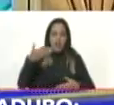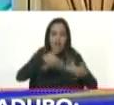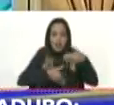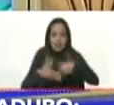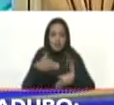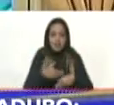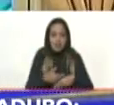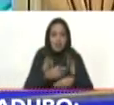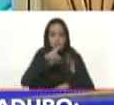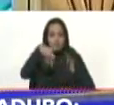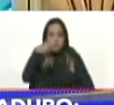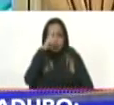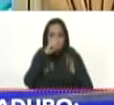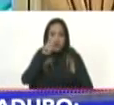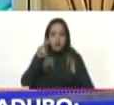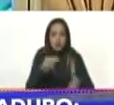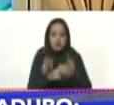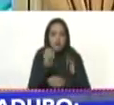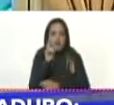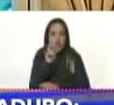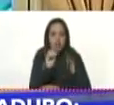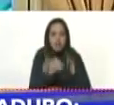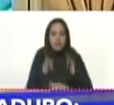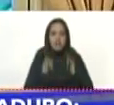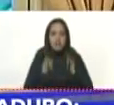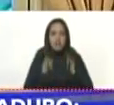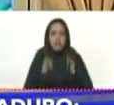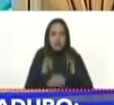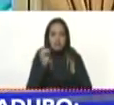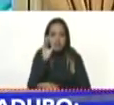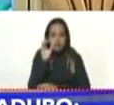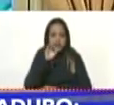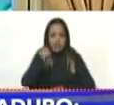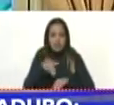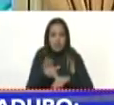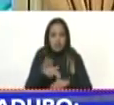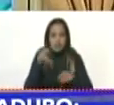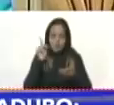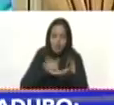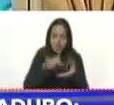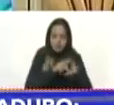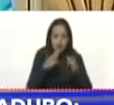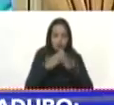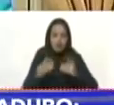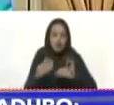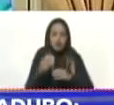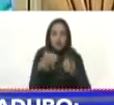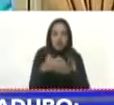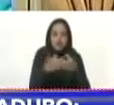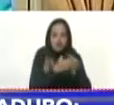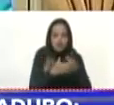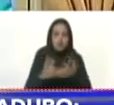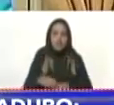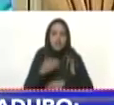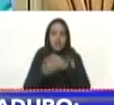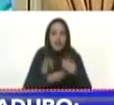Nacional el próximo año 2020 participen todos los sectores, todos los partidos, y sean las elecciones